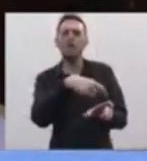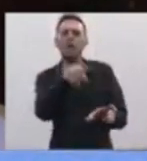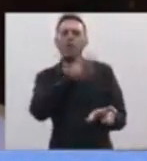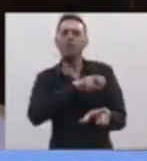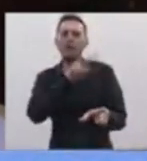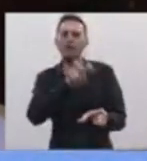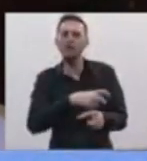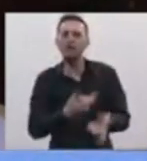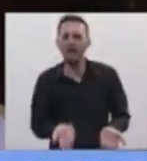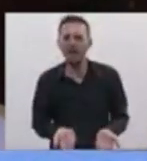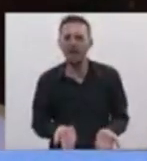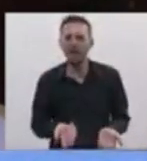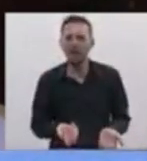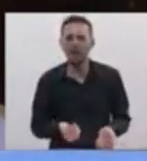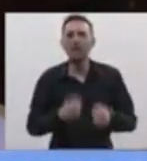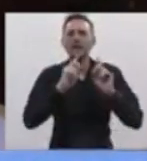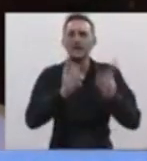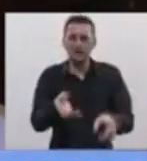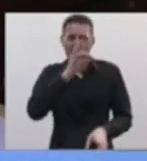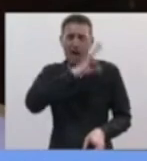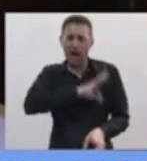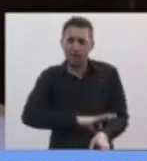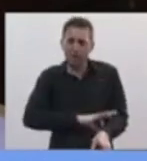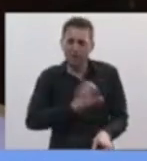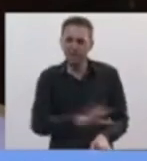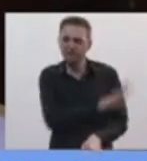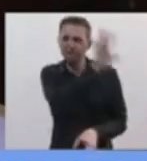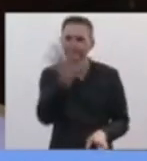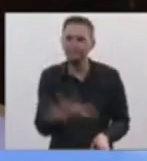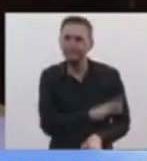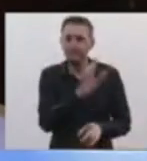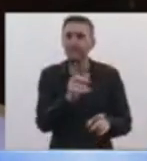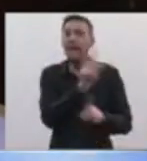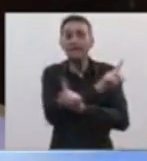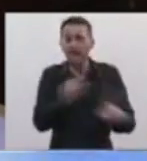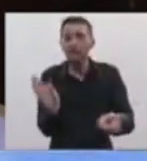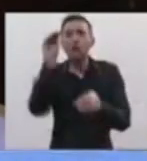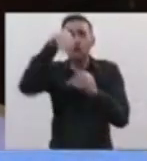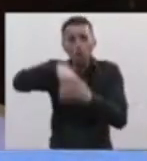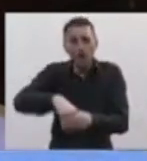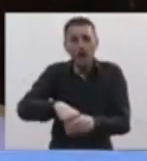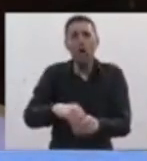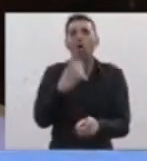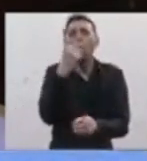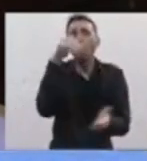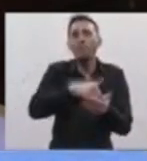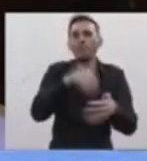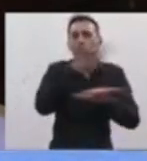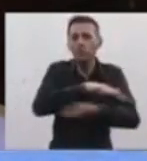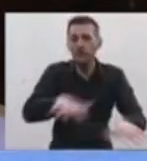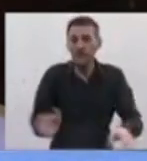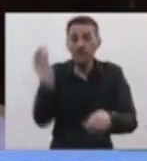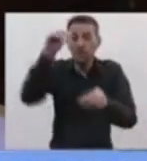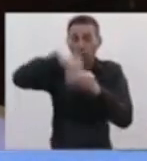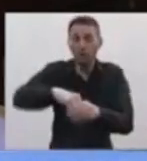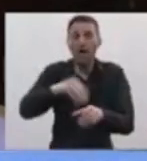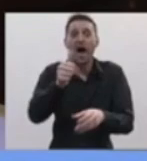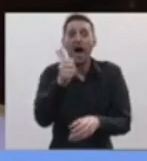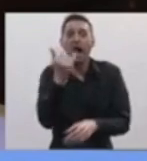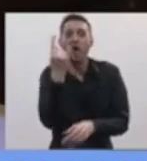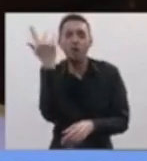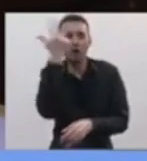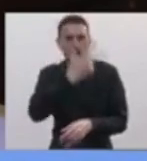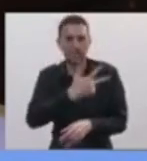y subestima el aumento que se va a dar y ni siquiera incorpora el millón de chicos adicionales al agua h